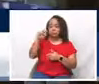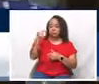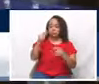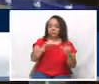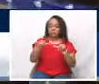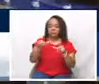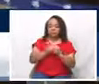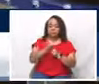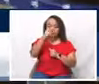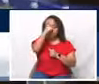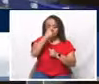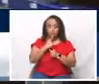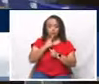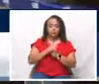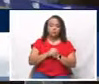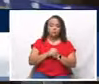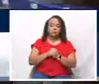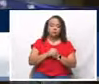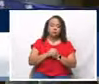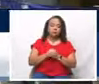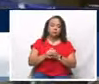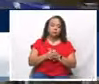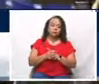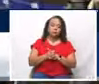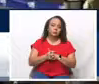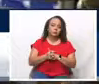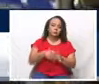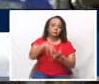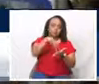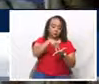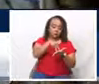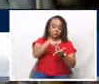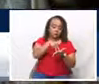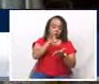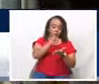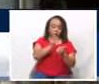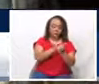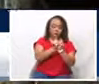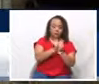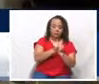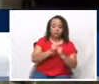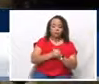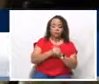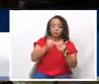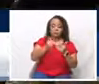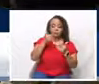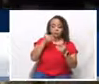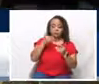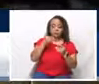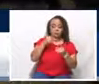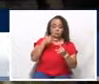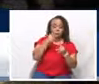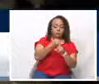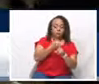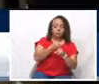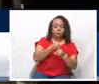ya, un perfil de lo que era Sherman como atleta antes del accidente